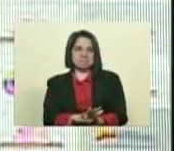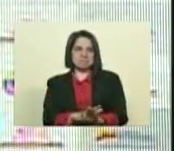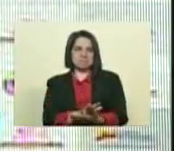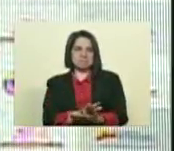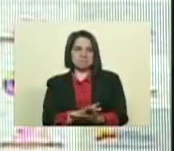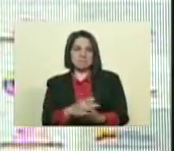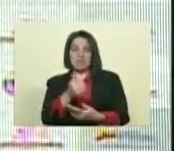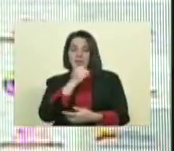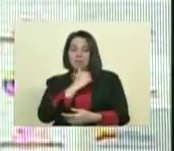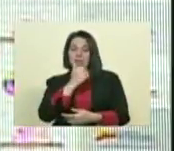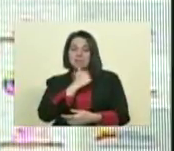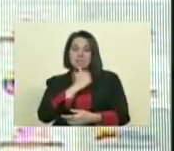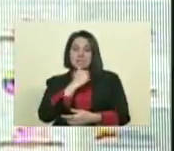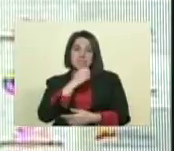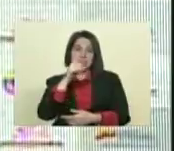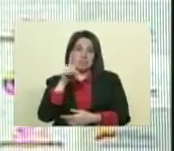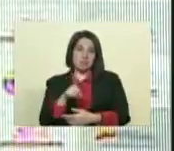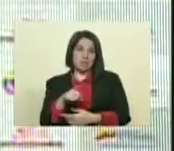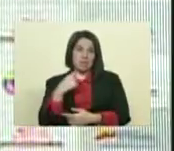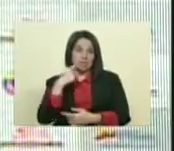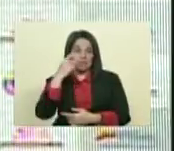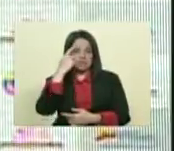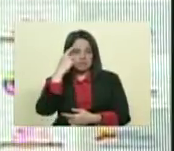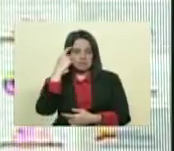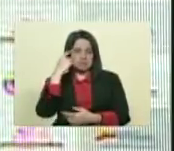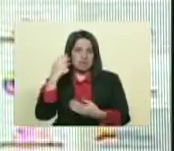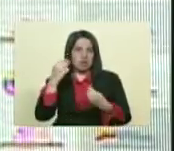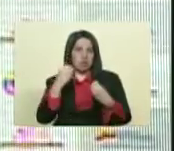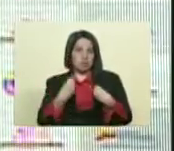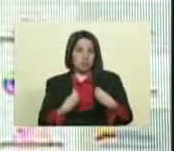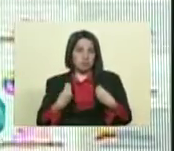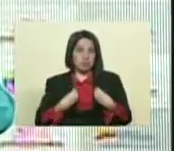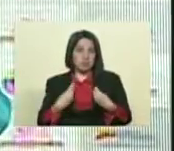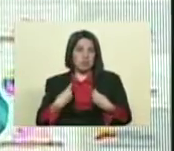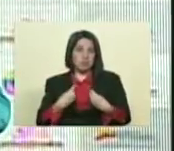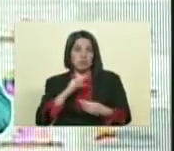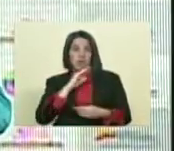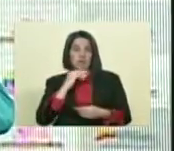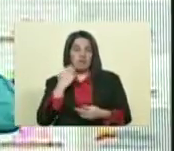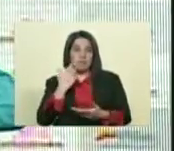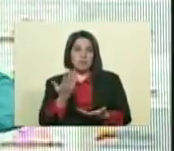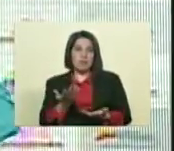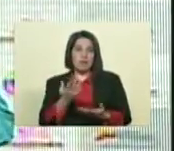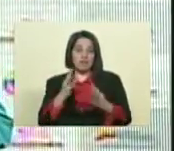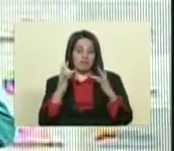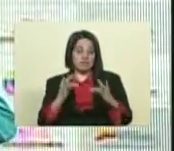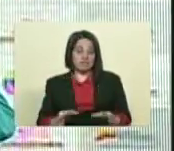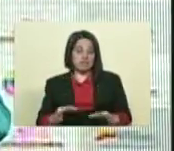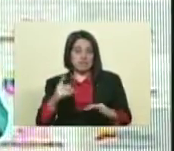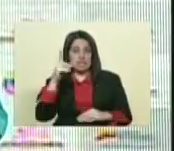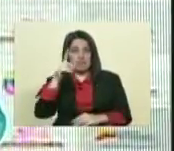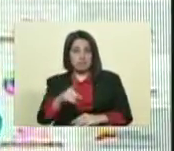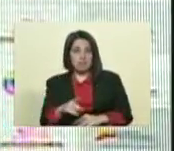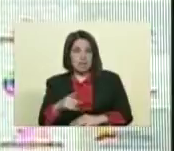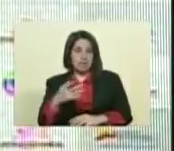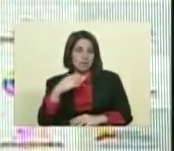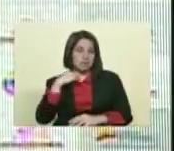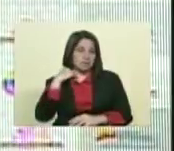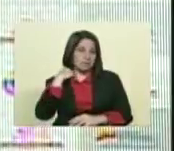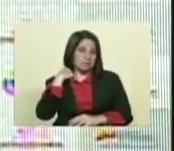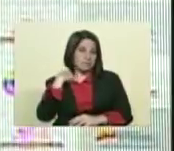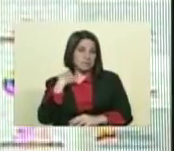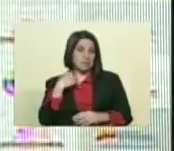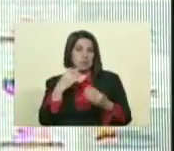y soportarla tranquilamente. Ya sé convivir con mi enfermedad. Así como hay enfermedades físicas, funcionales, de algunos